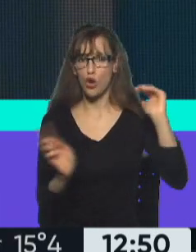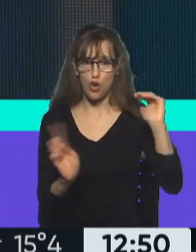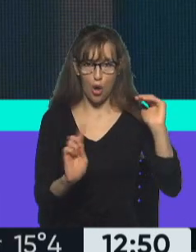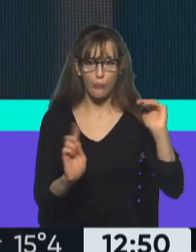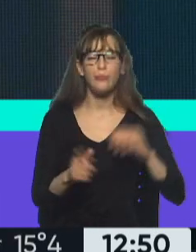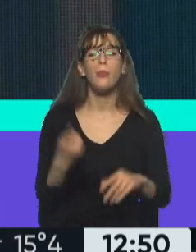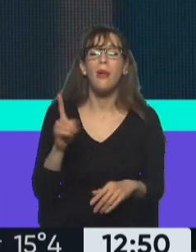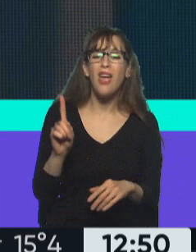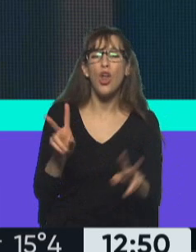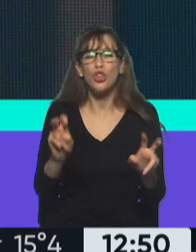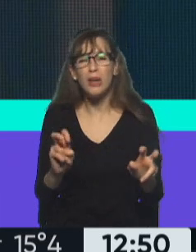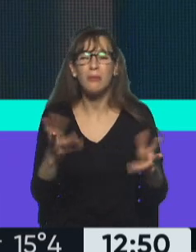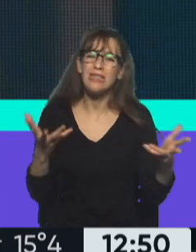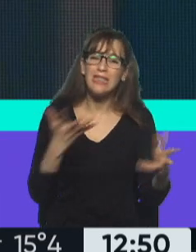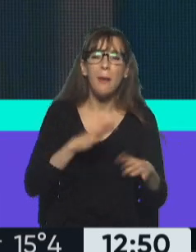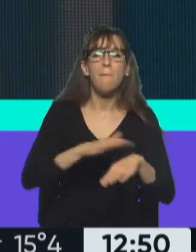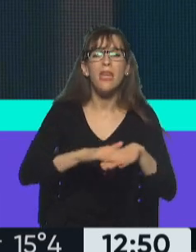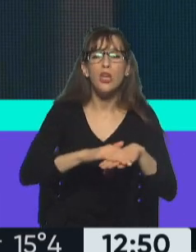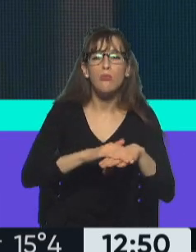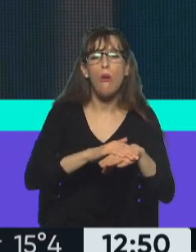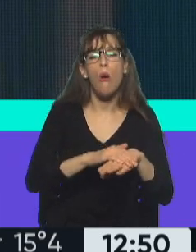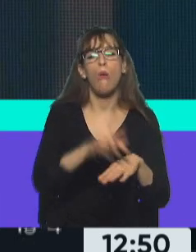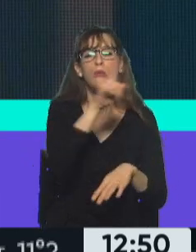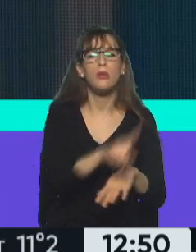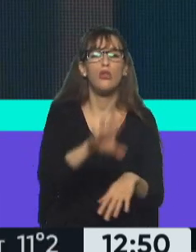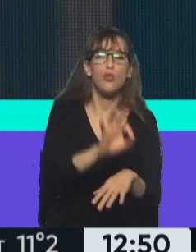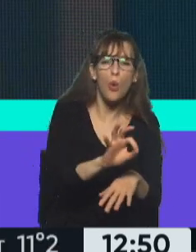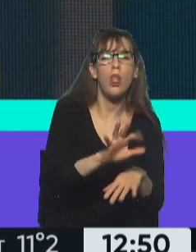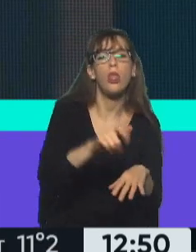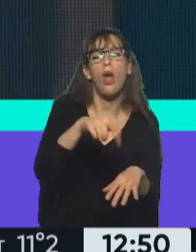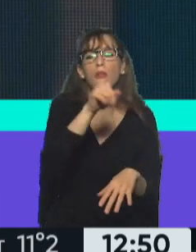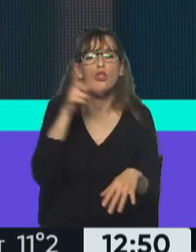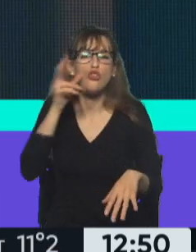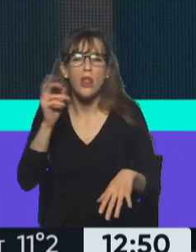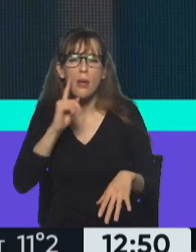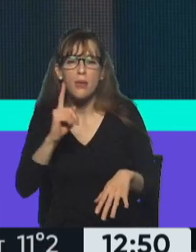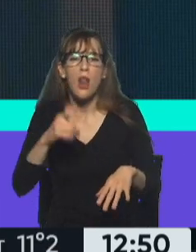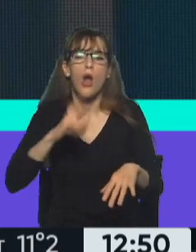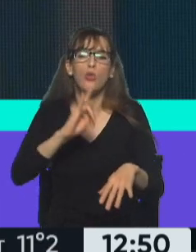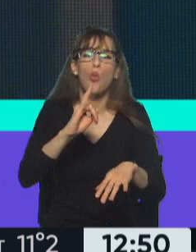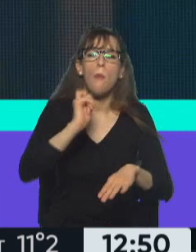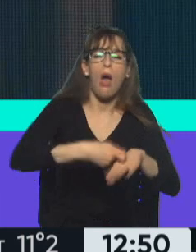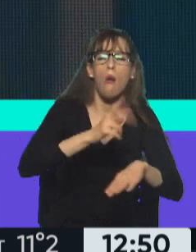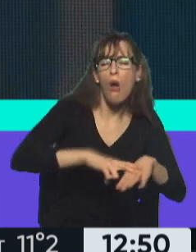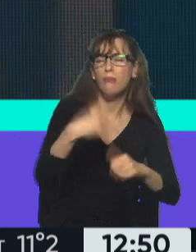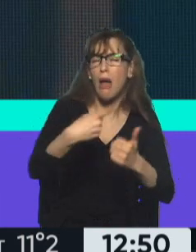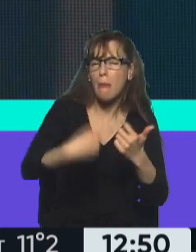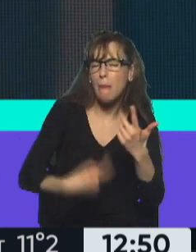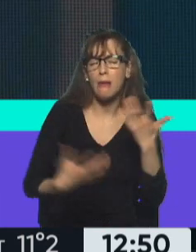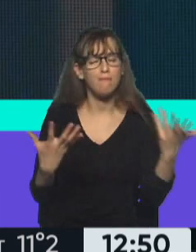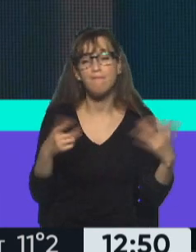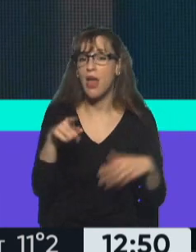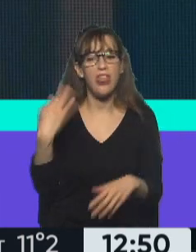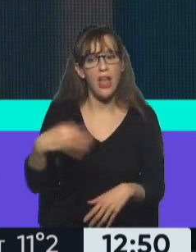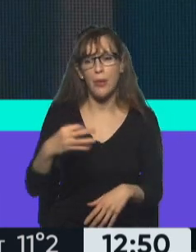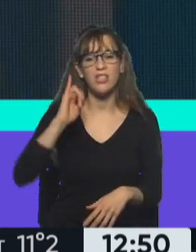150 180 el adelanto de todo el aumento salarial de 45 por ciento con eso no alcanza a tener que por lo menos como mínimo aumentar